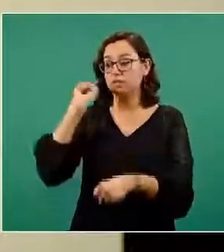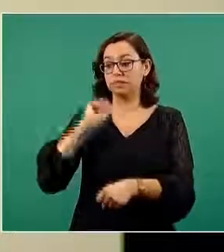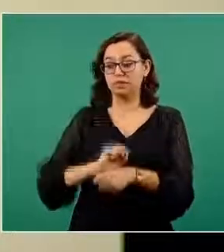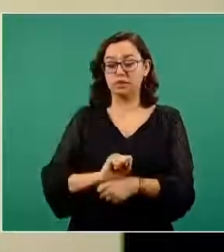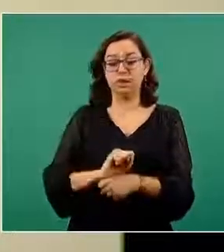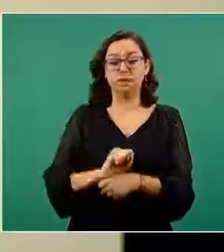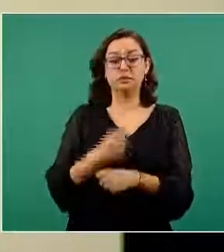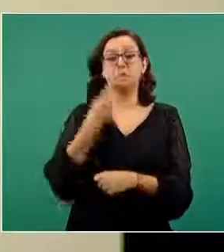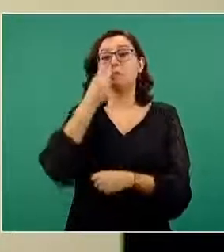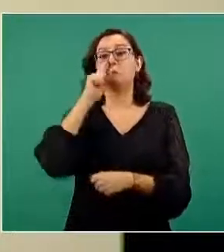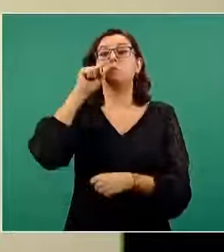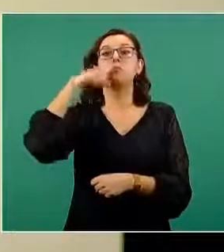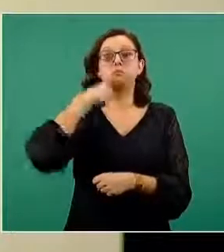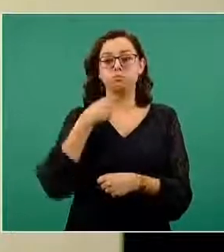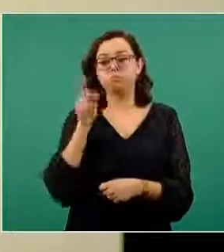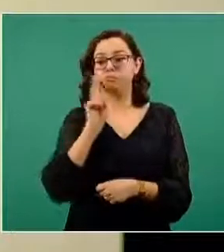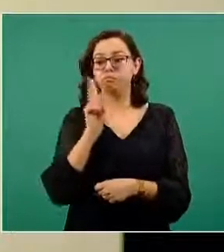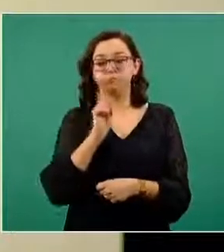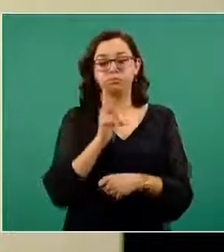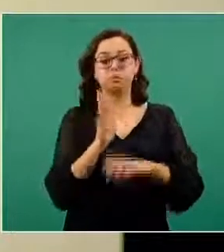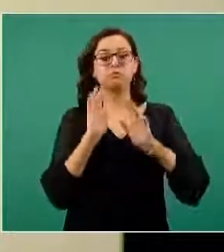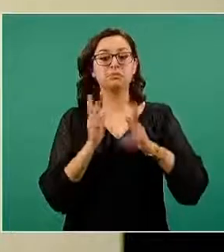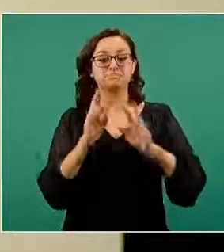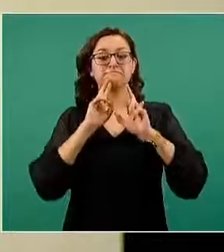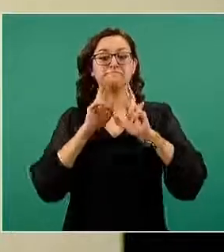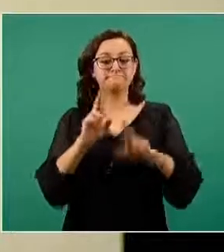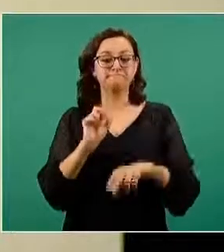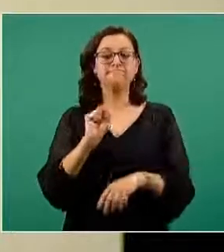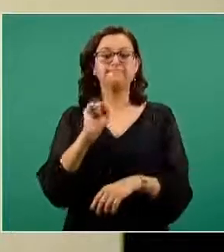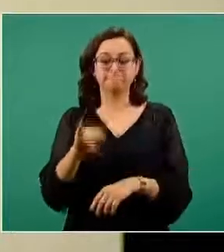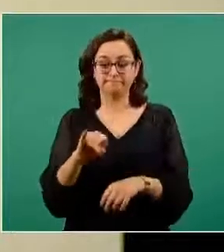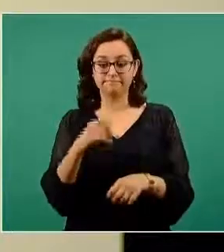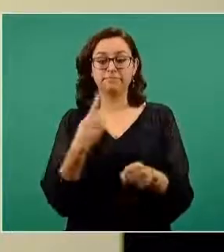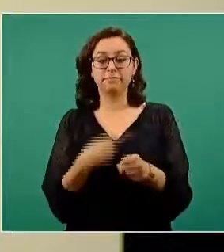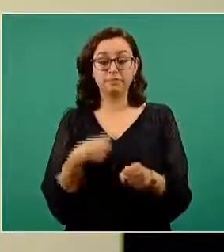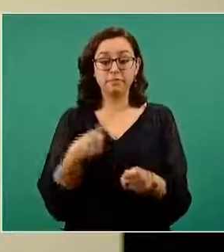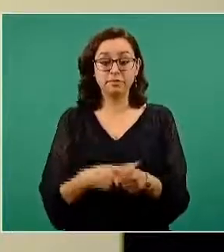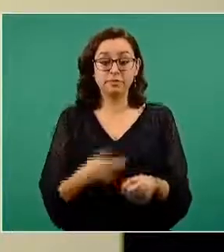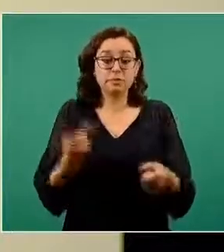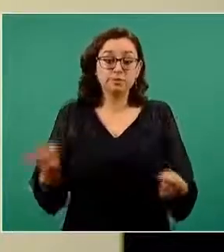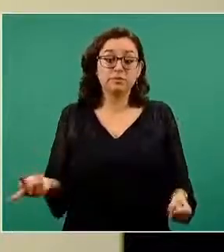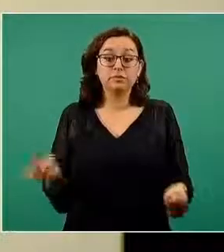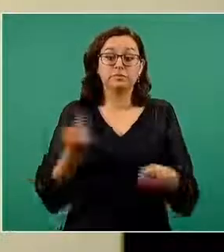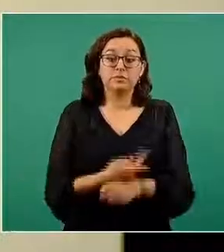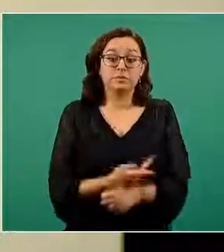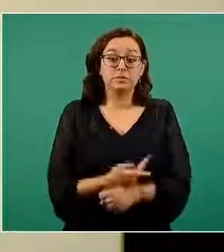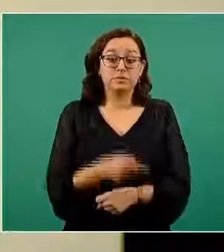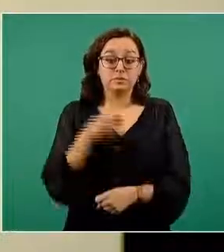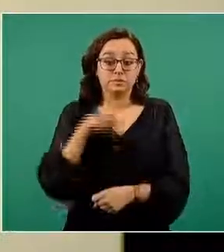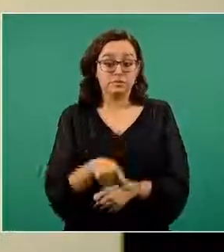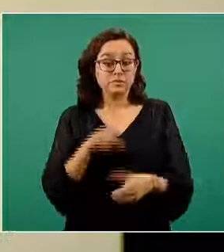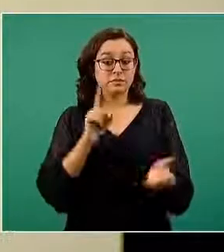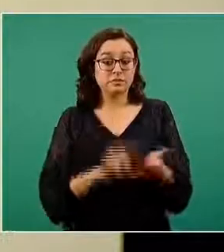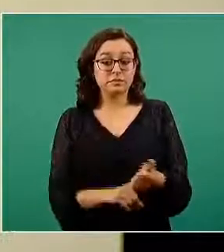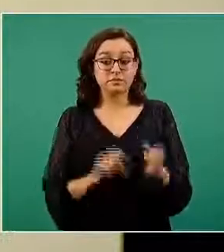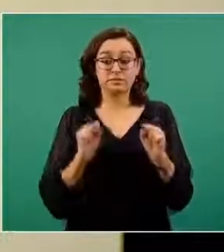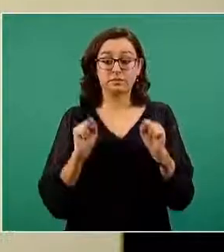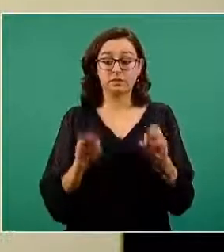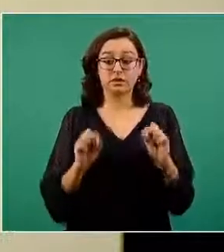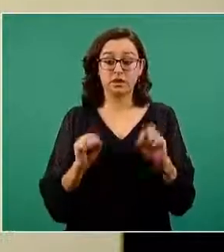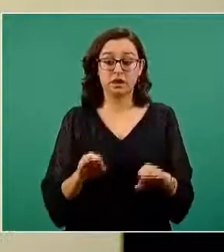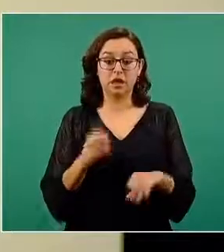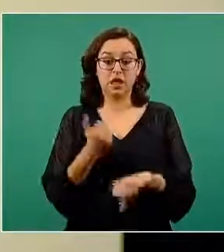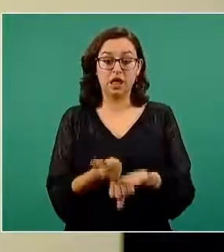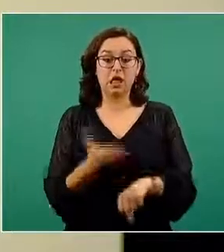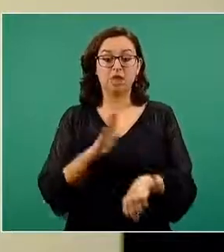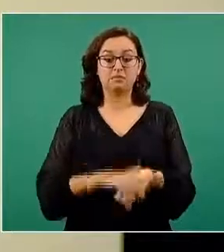son positivos. Entonces, es su preocupación porque dice que en la oficina la administradora es